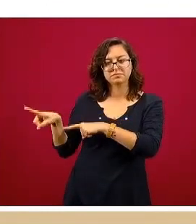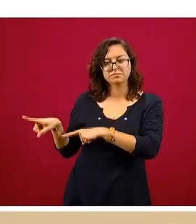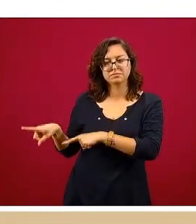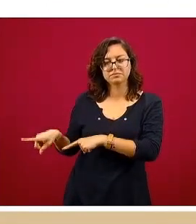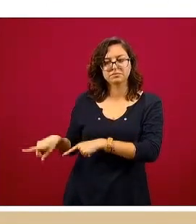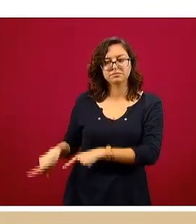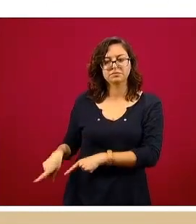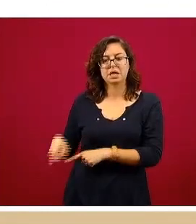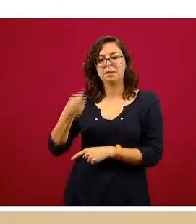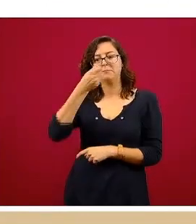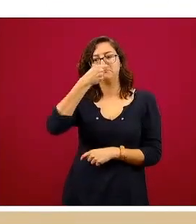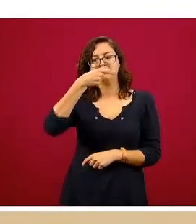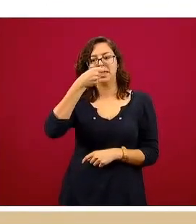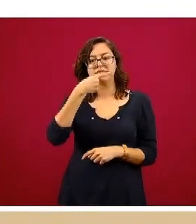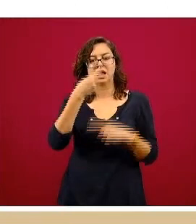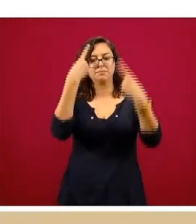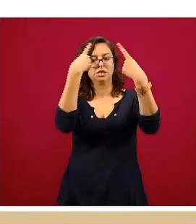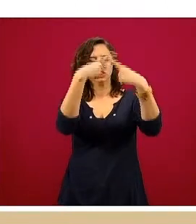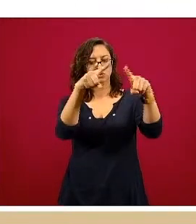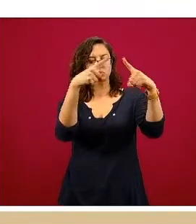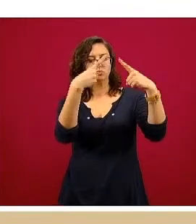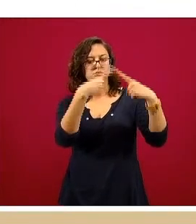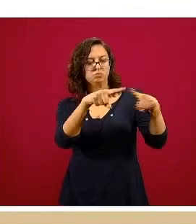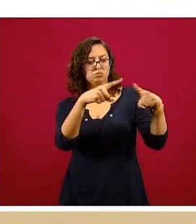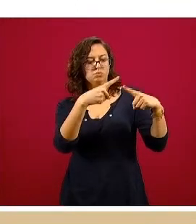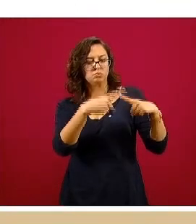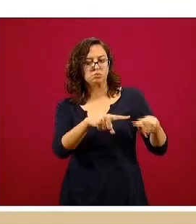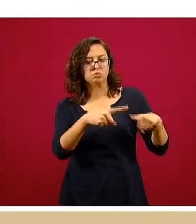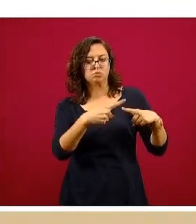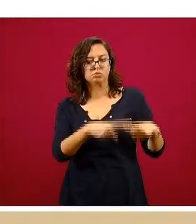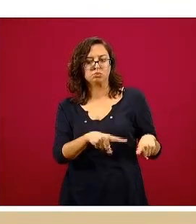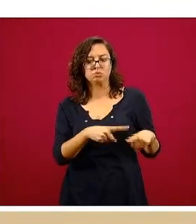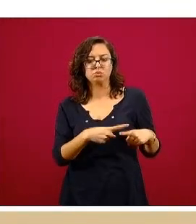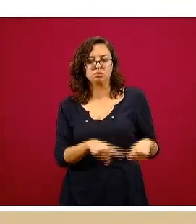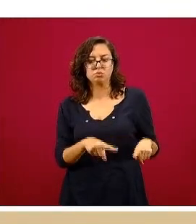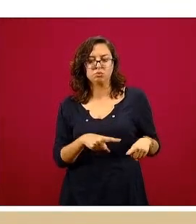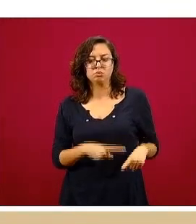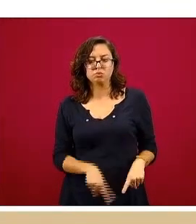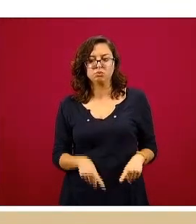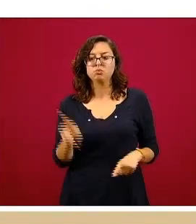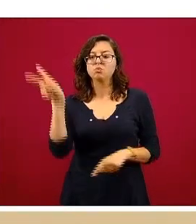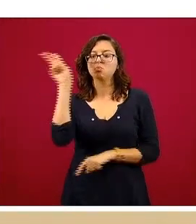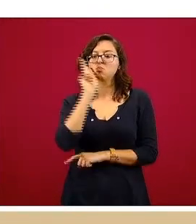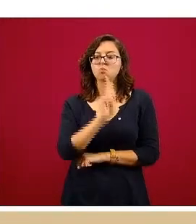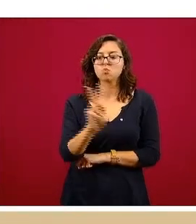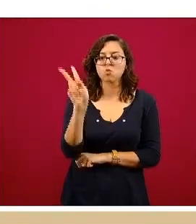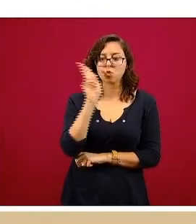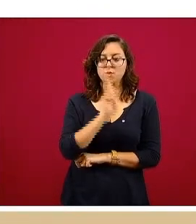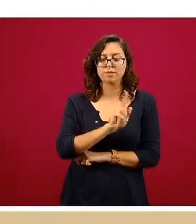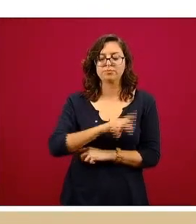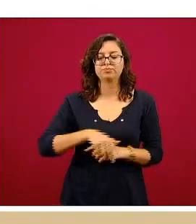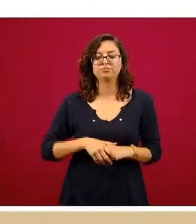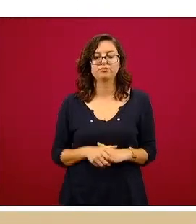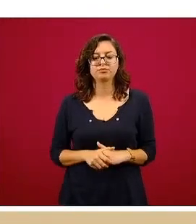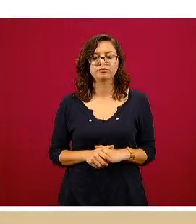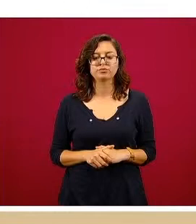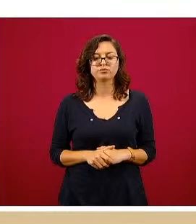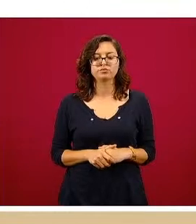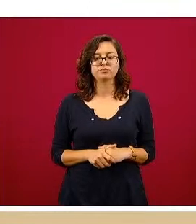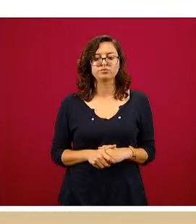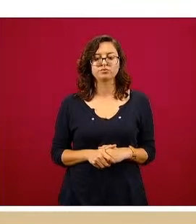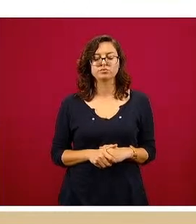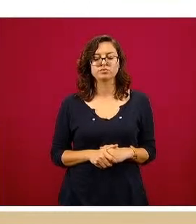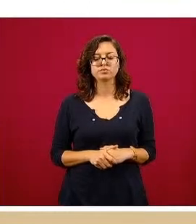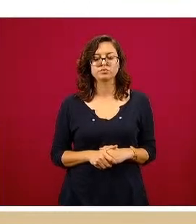tocilizumab, remdesivir, baricitinib, plasma convaleciente, favipiravir más maraviroc